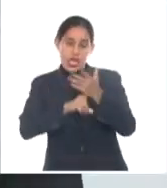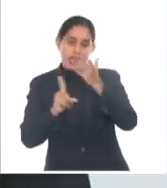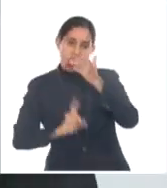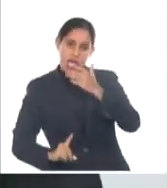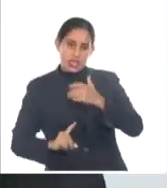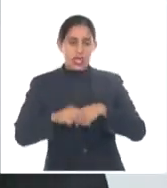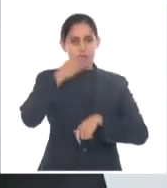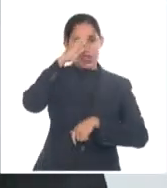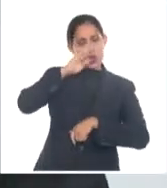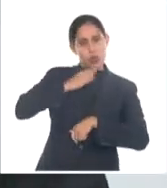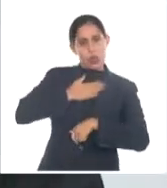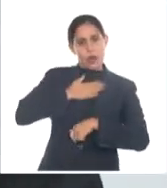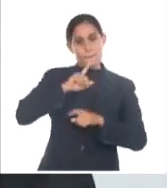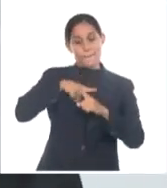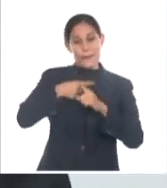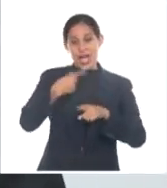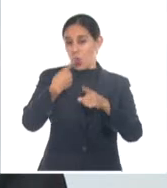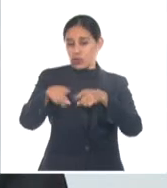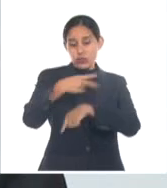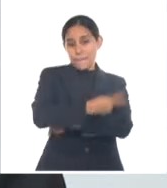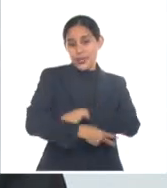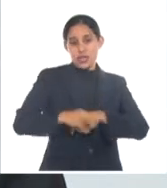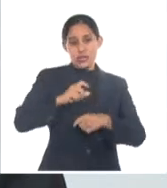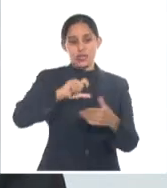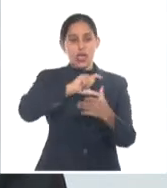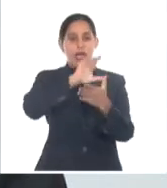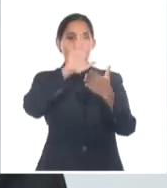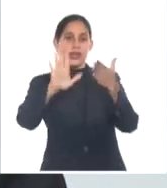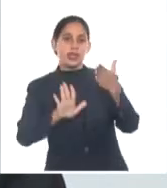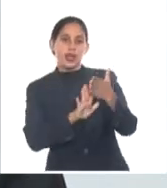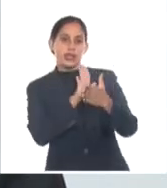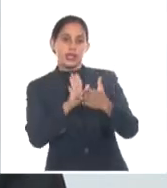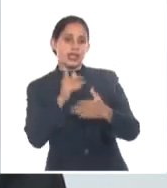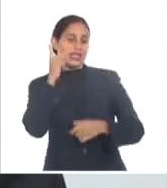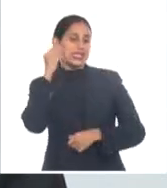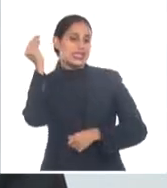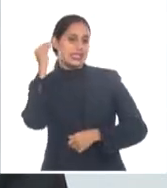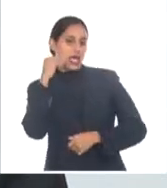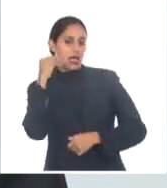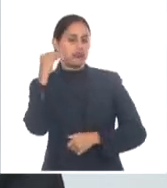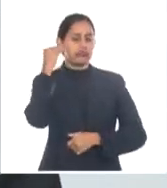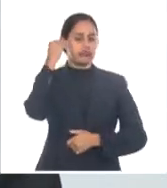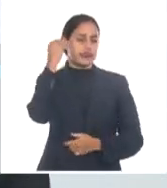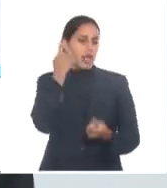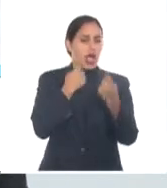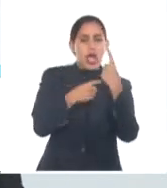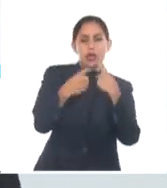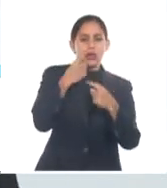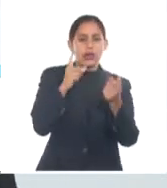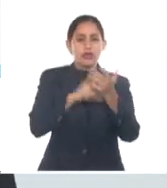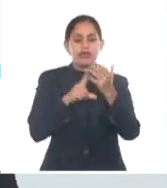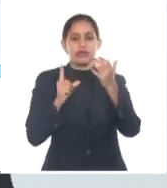países de América Latina. Lo fundamental aquí radica en el conocimiento, en el campo de la energética.